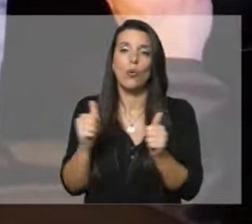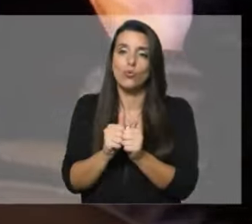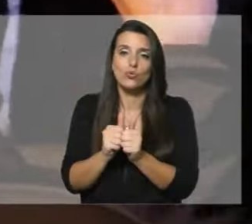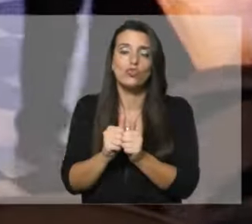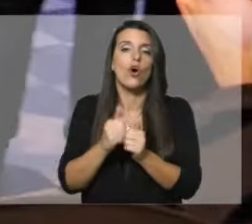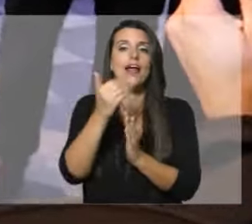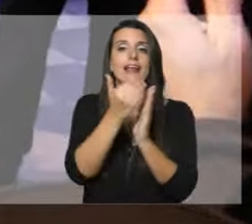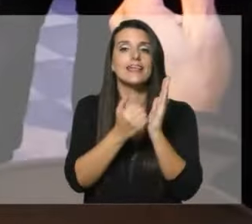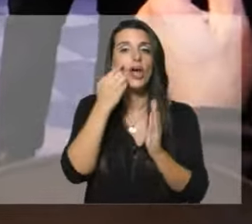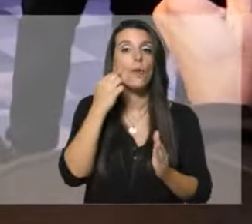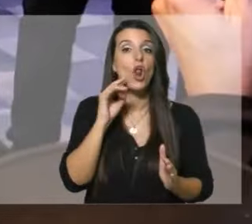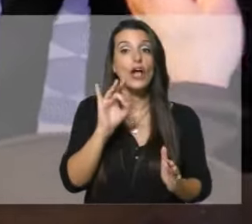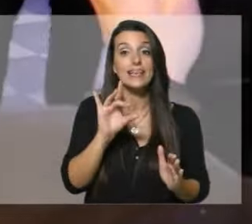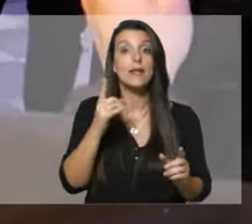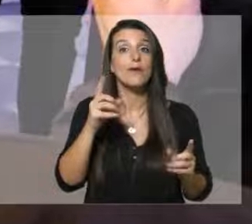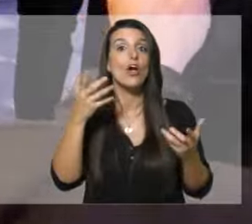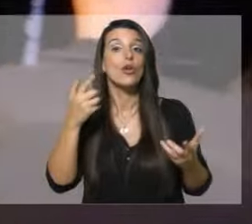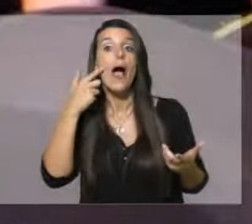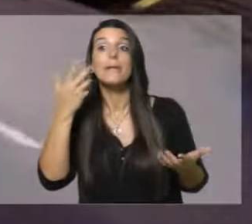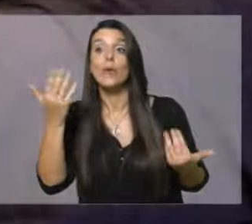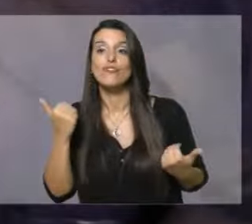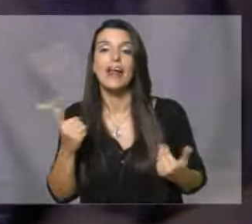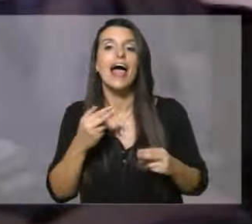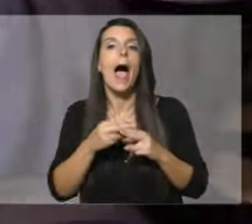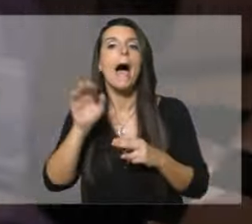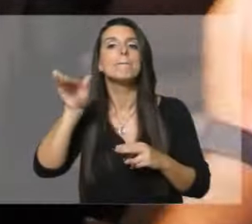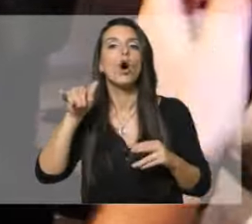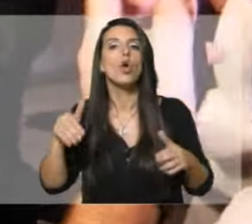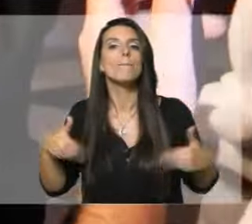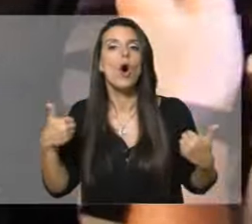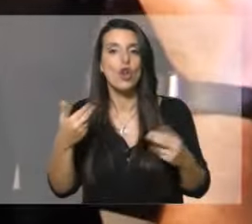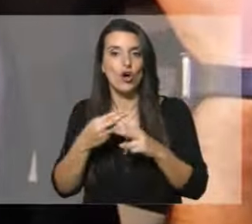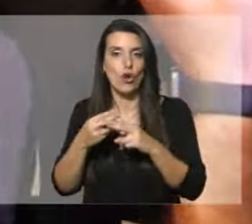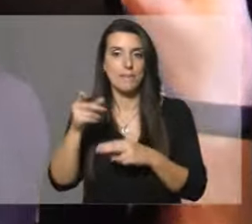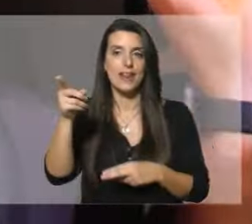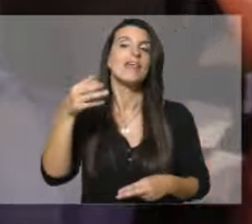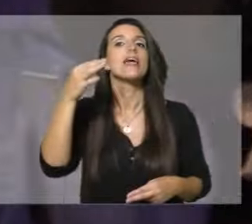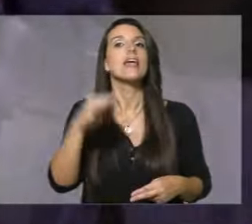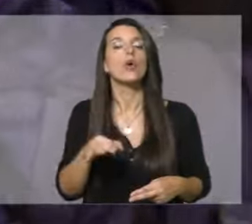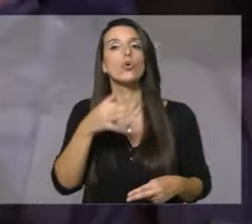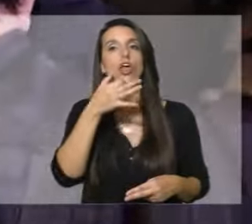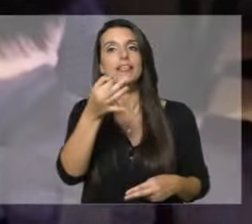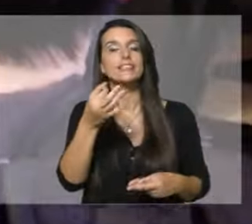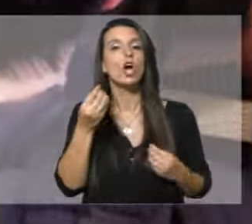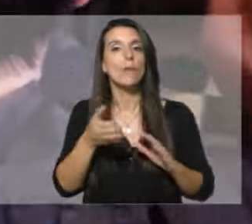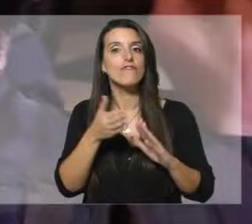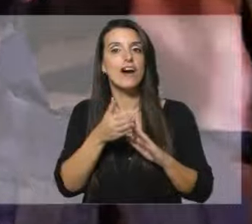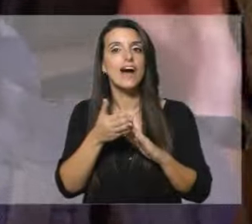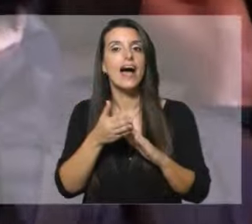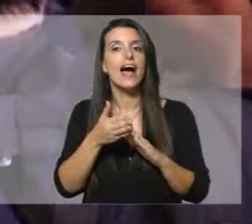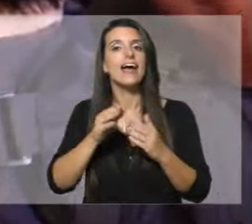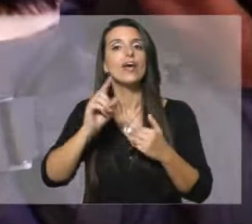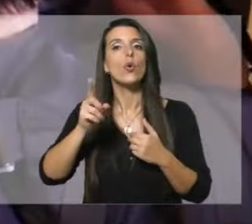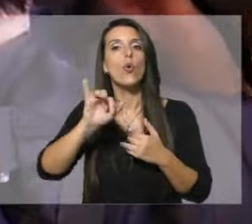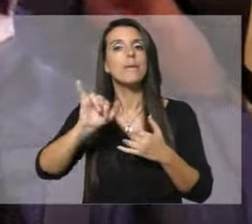la lista 15 pero no quiero acaparar todo Quiero escuchar al mono Yo también esto significa un alejamiento de la lista 15 a la figura de bur Méndez